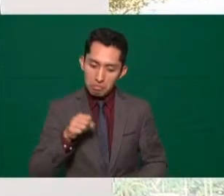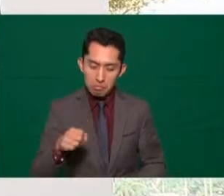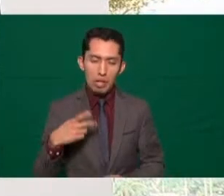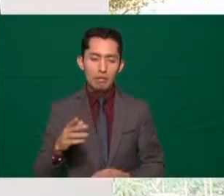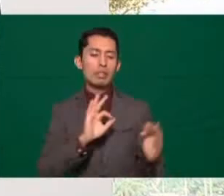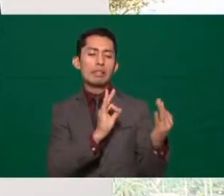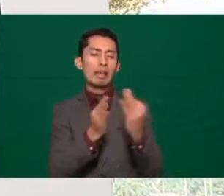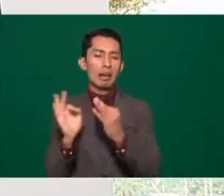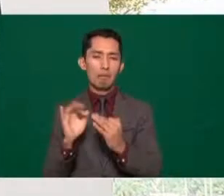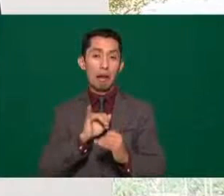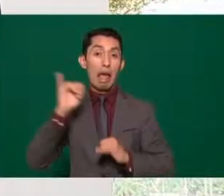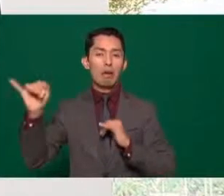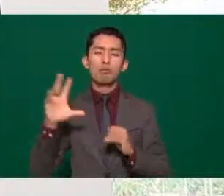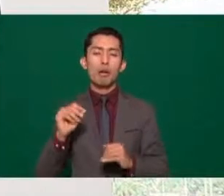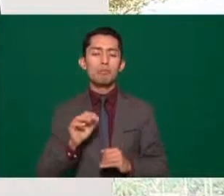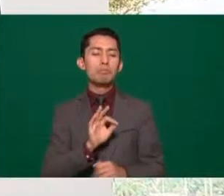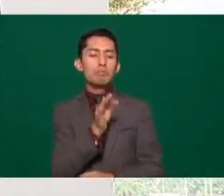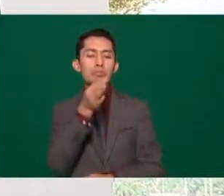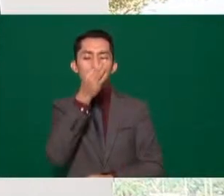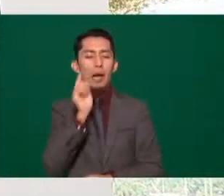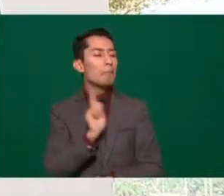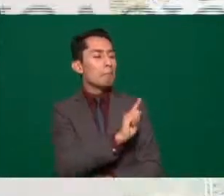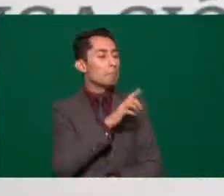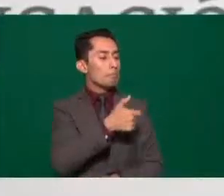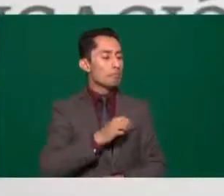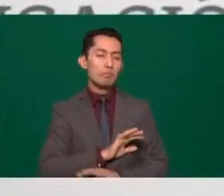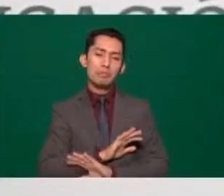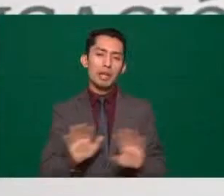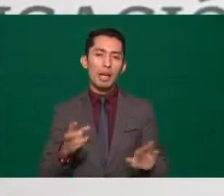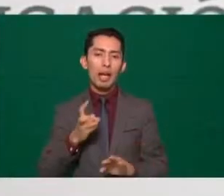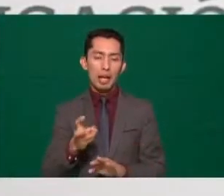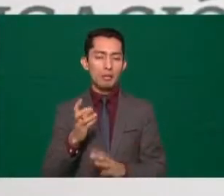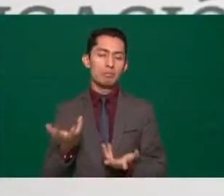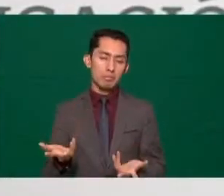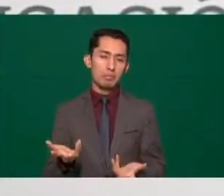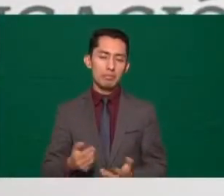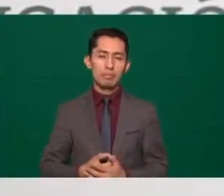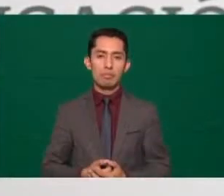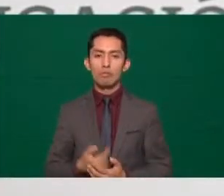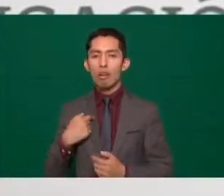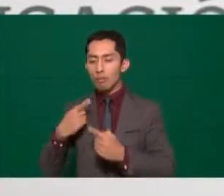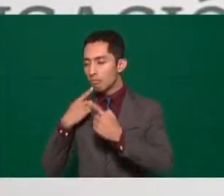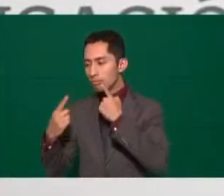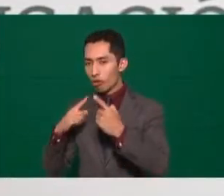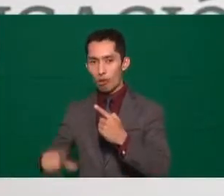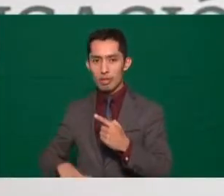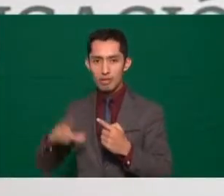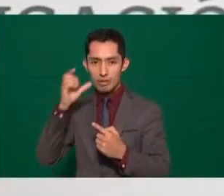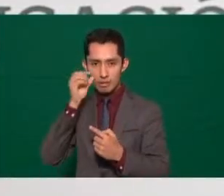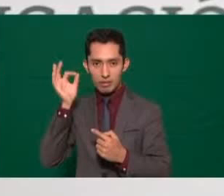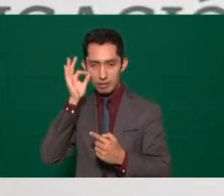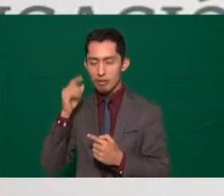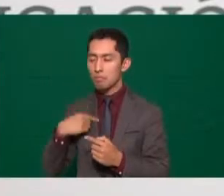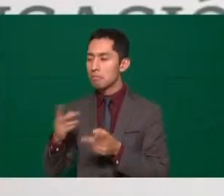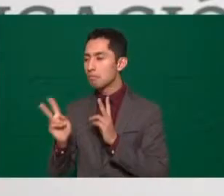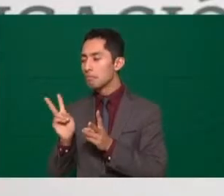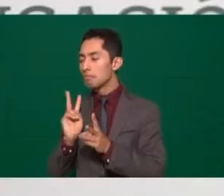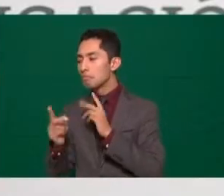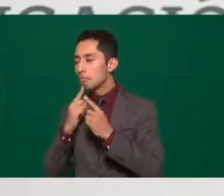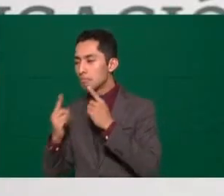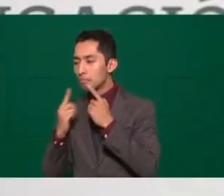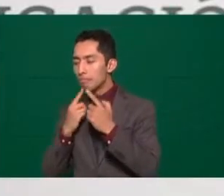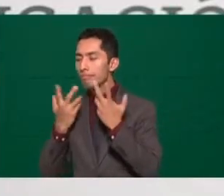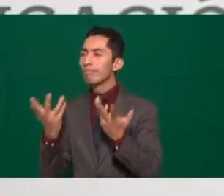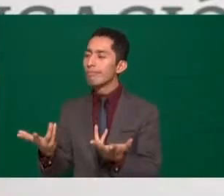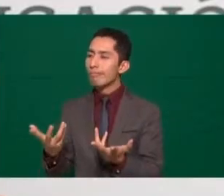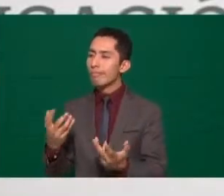Esto va a la par, yo ya hablaba de eso el gobernador de Hidalgo, de